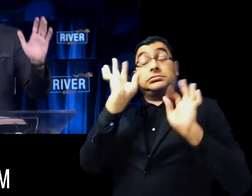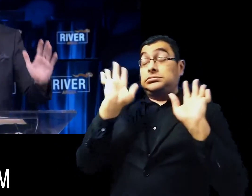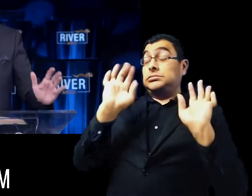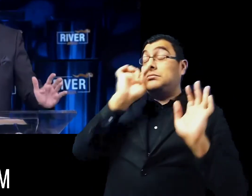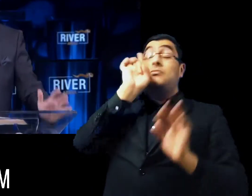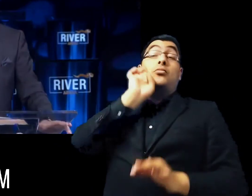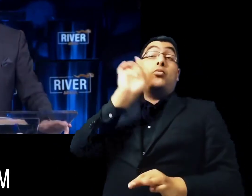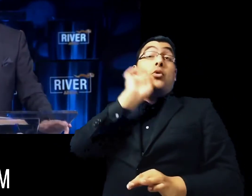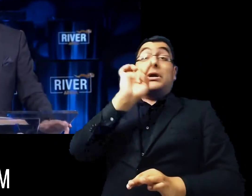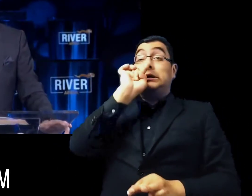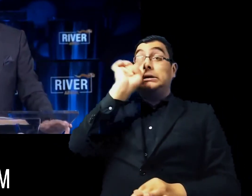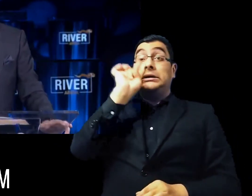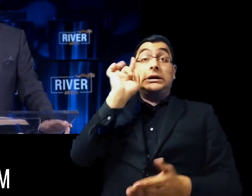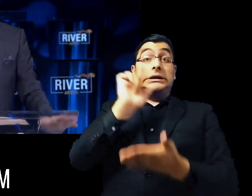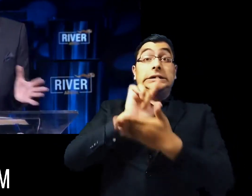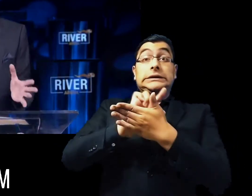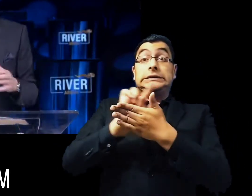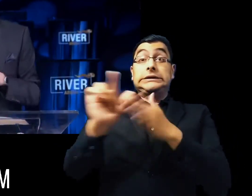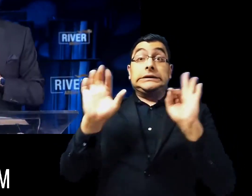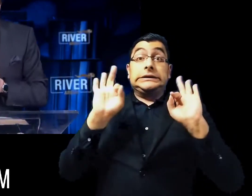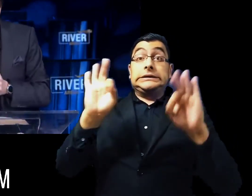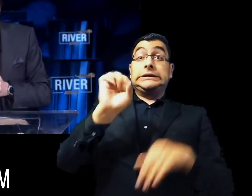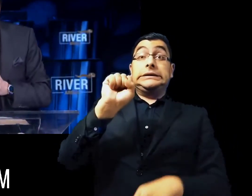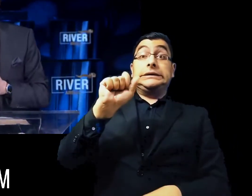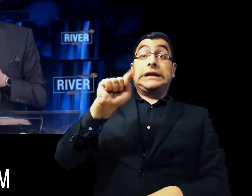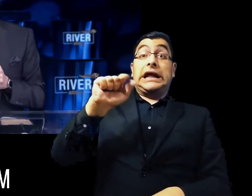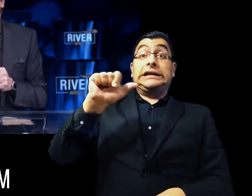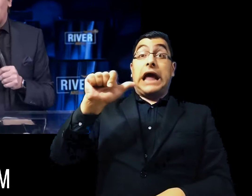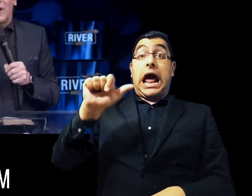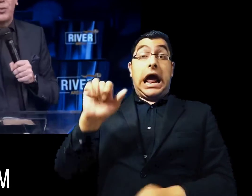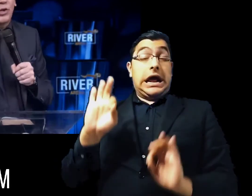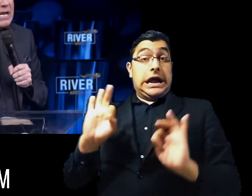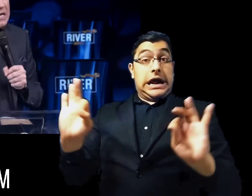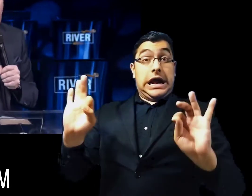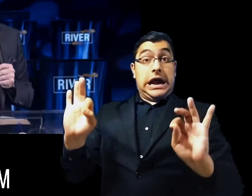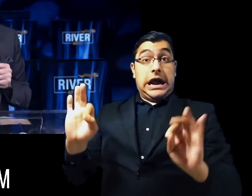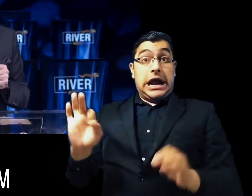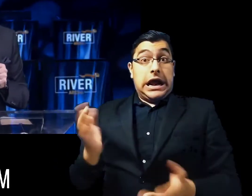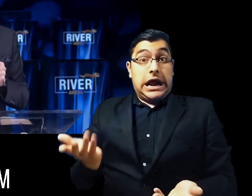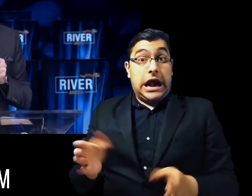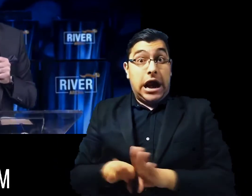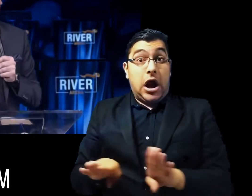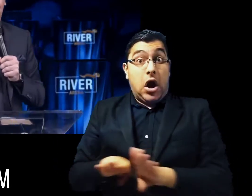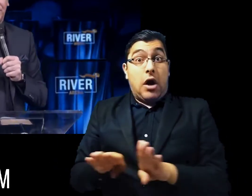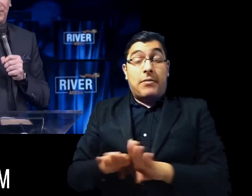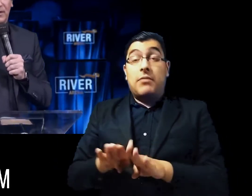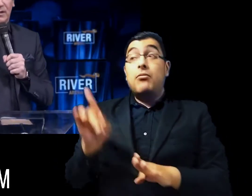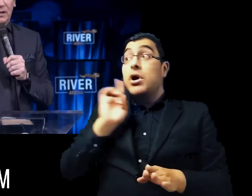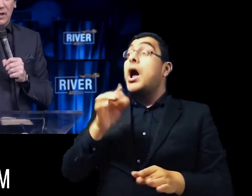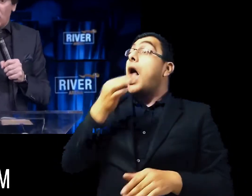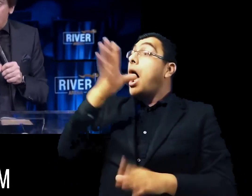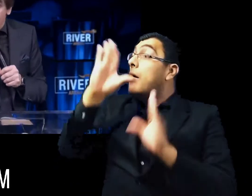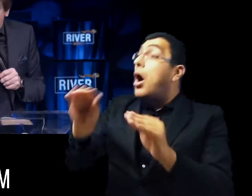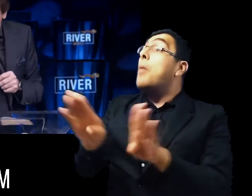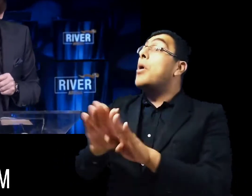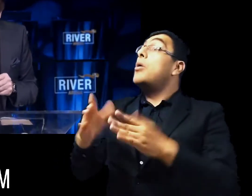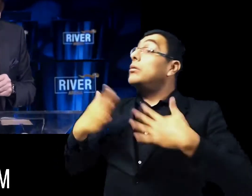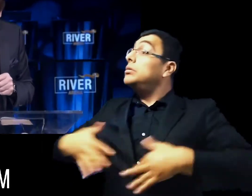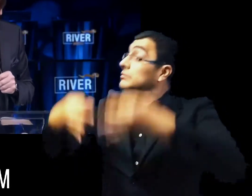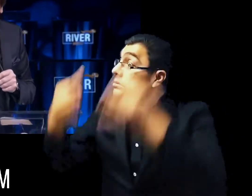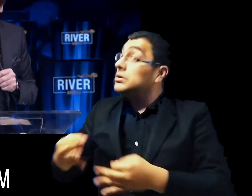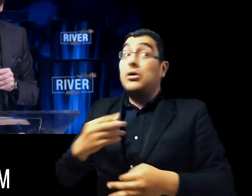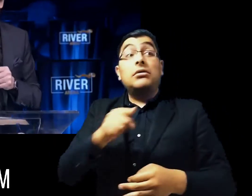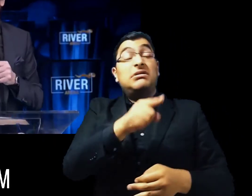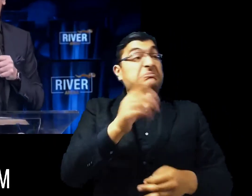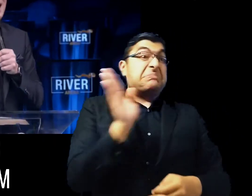mujeres santas. Entonces, por años se enseñaban lo que podían y lo que no podían usar. Y nos limitamos